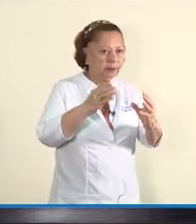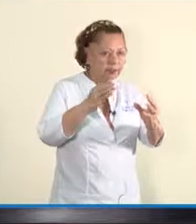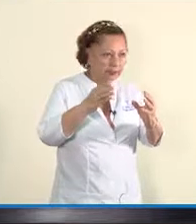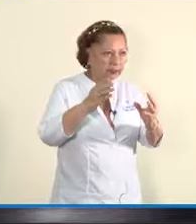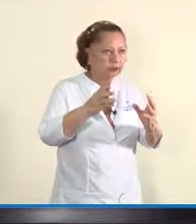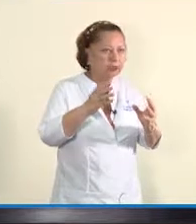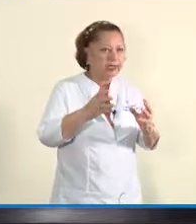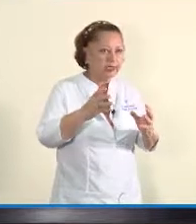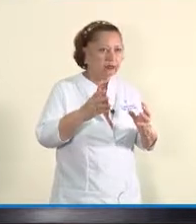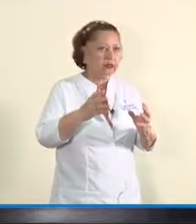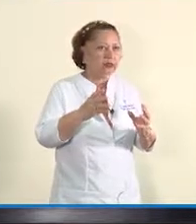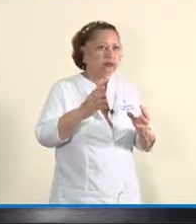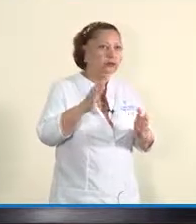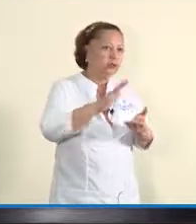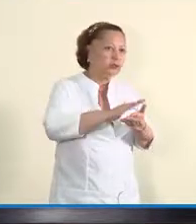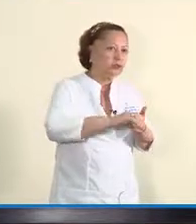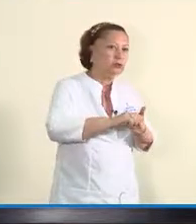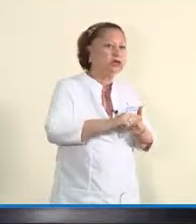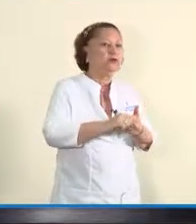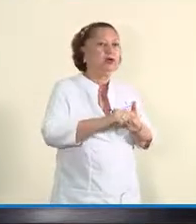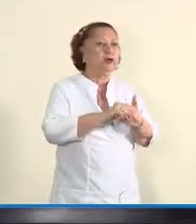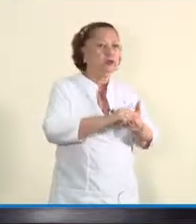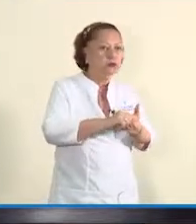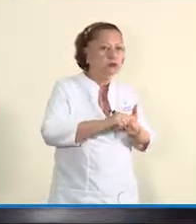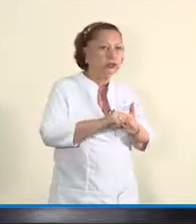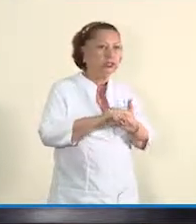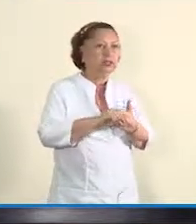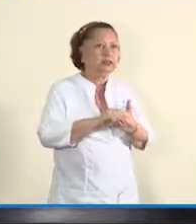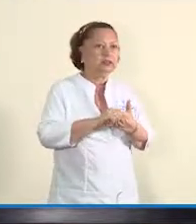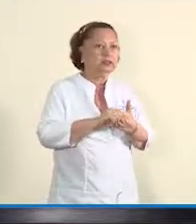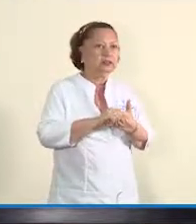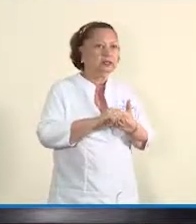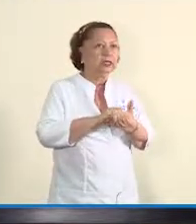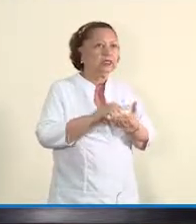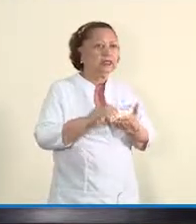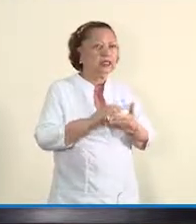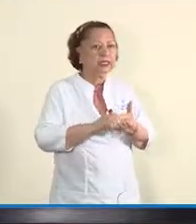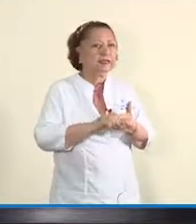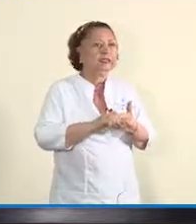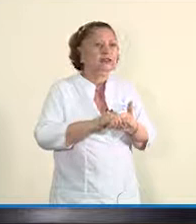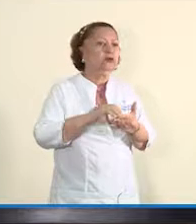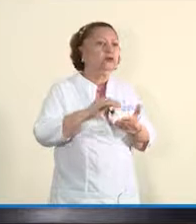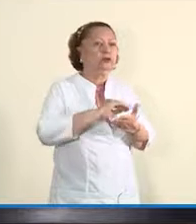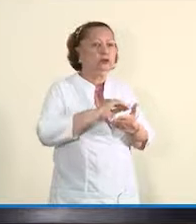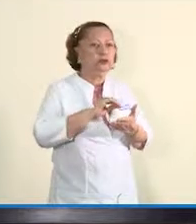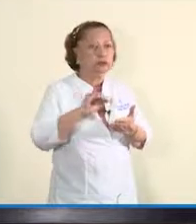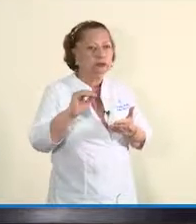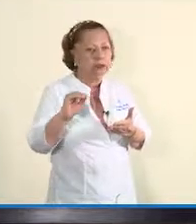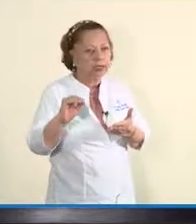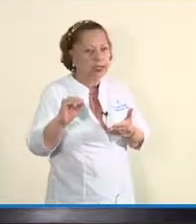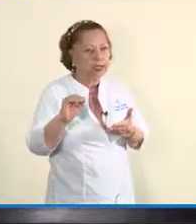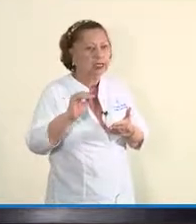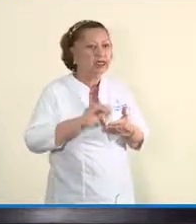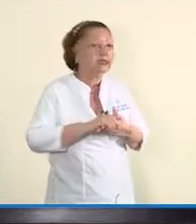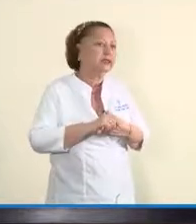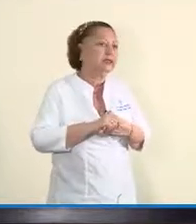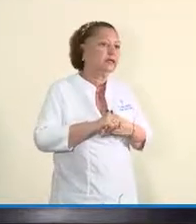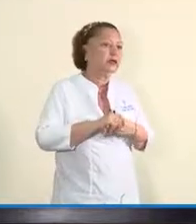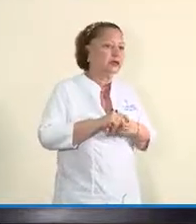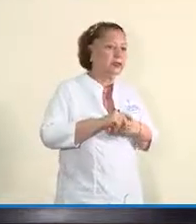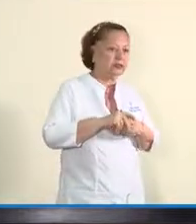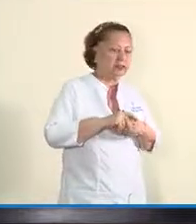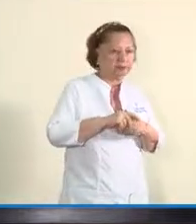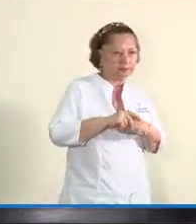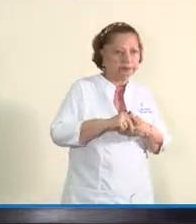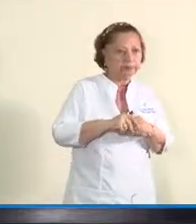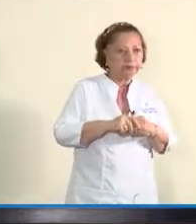que está superando todos esos traumas con usted, excelente, como si no, haga